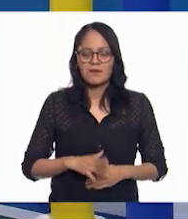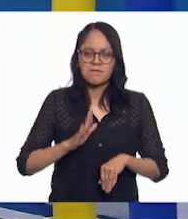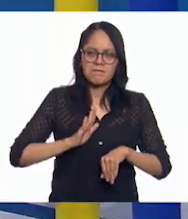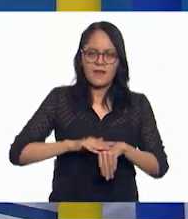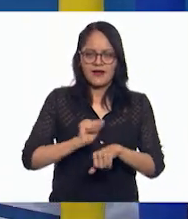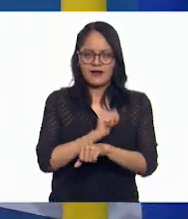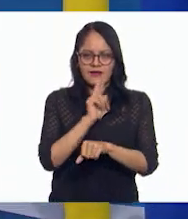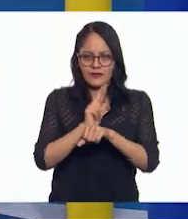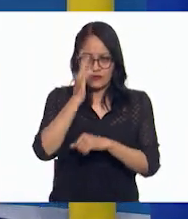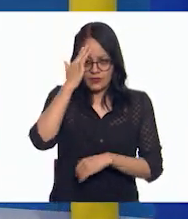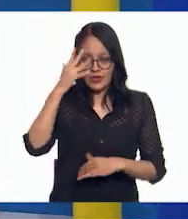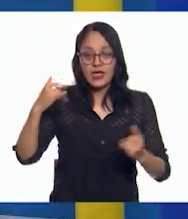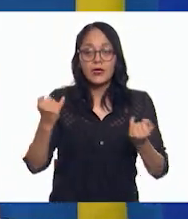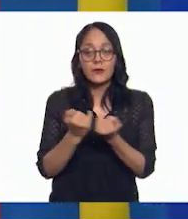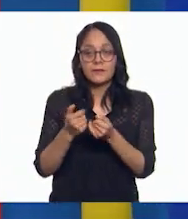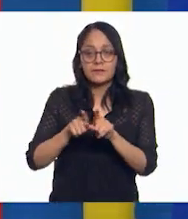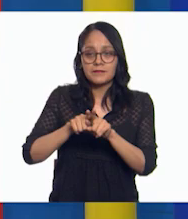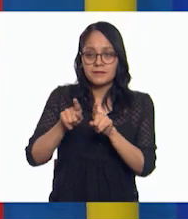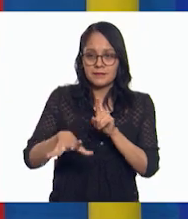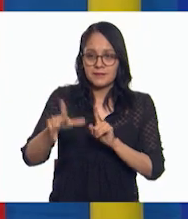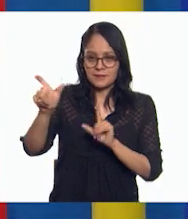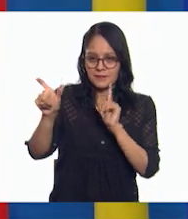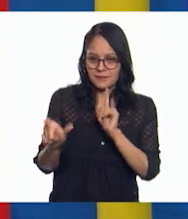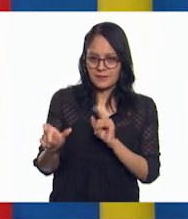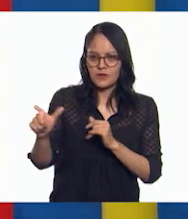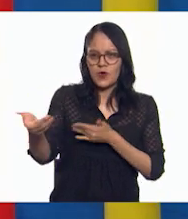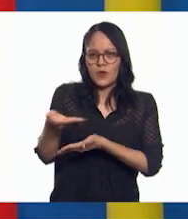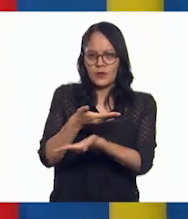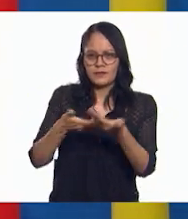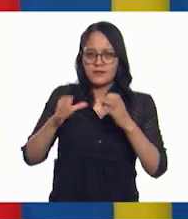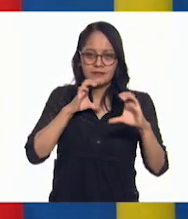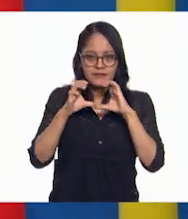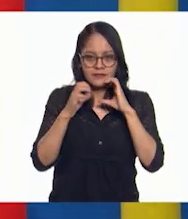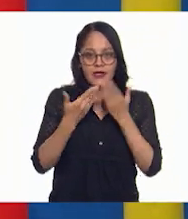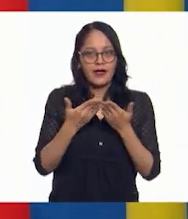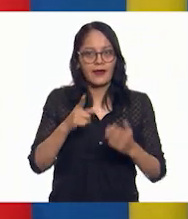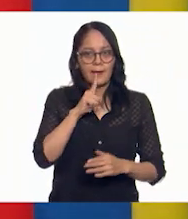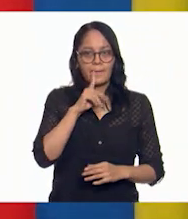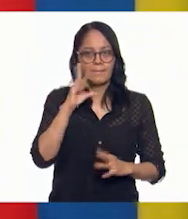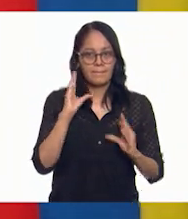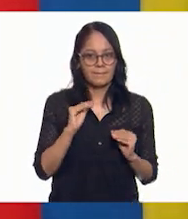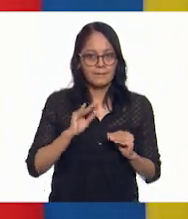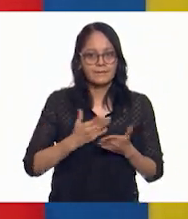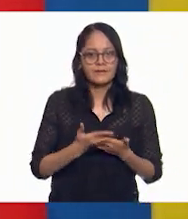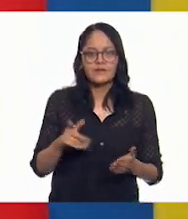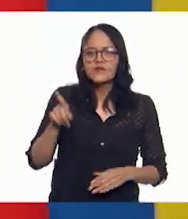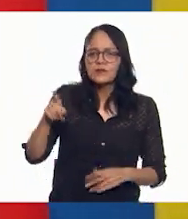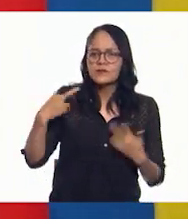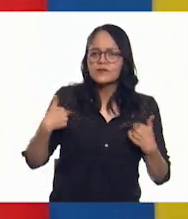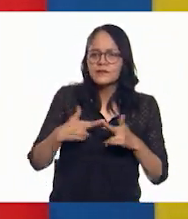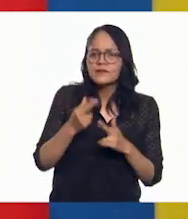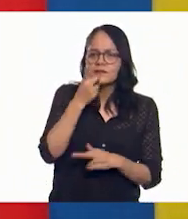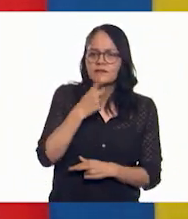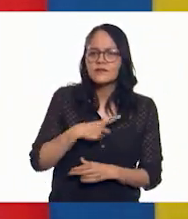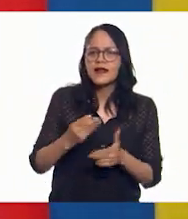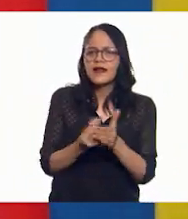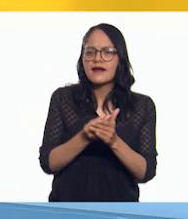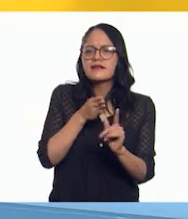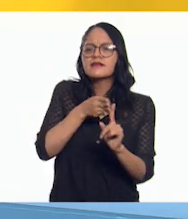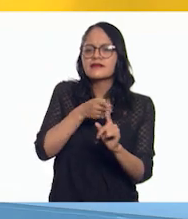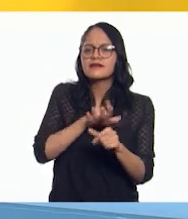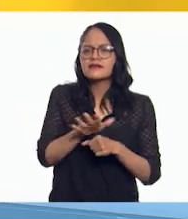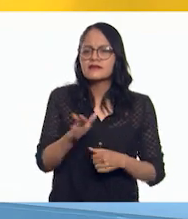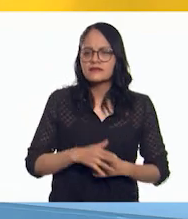de conocer más a mi hermana y de comunicarme con ella. Pero ya me voy a callar, Gaby. Mejor dinos, ¿cuál es el propósito de esta sesión? No